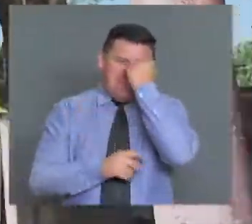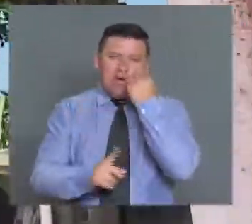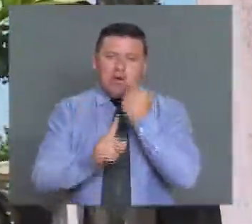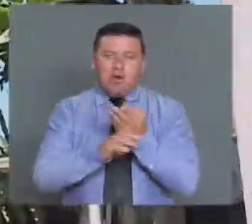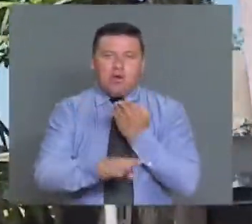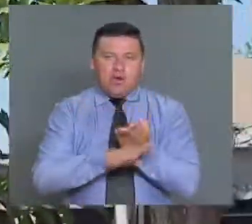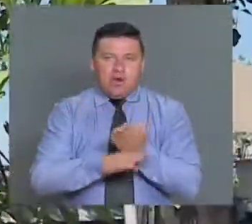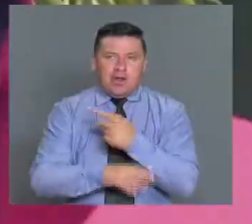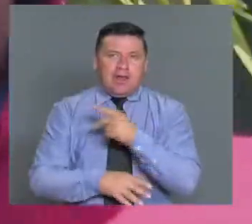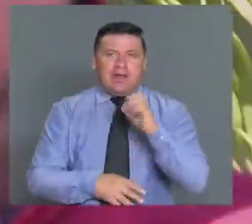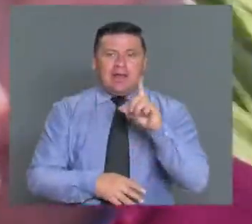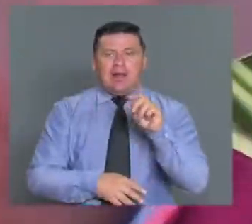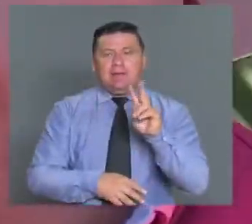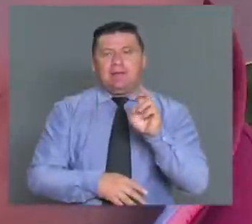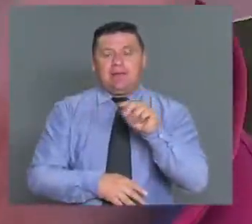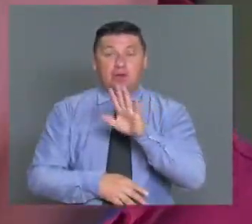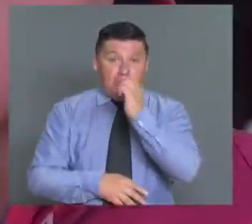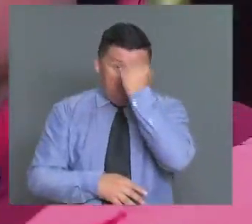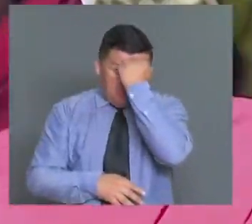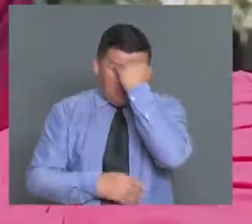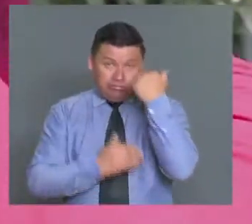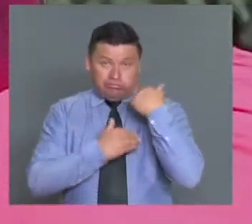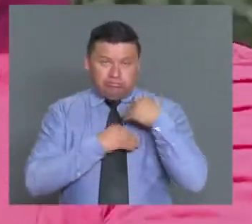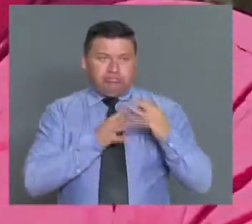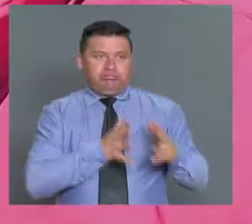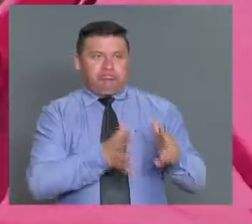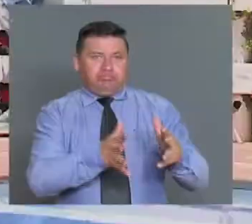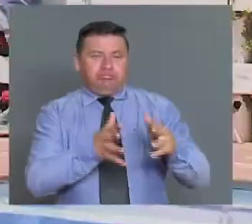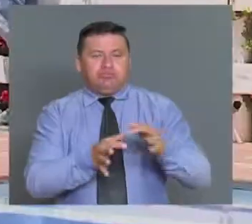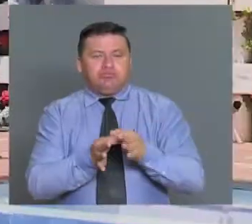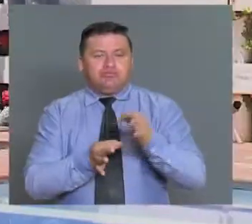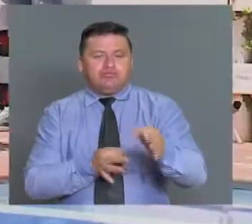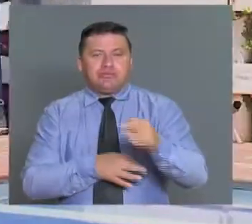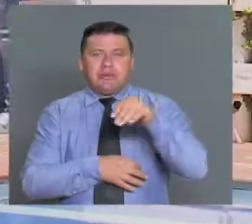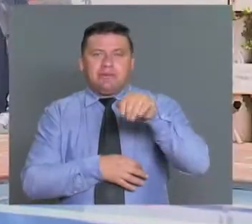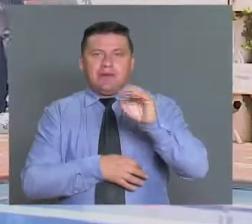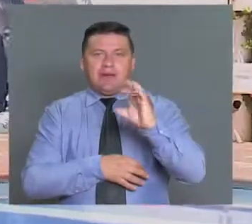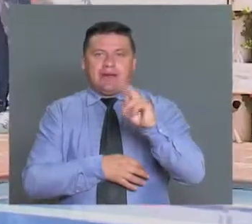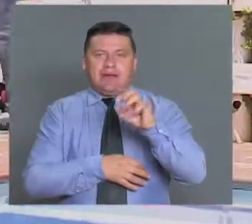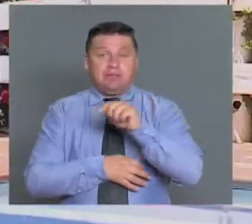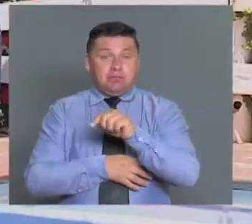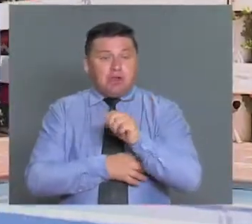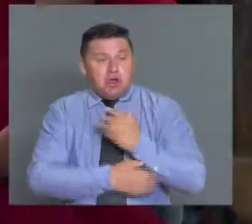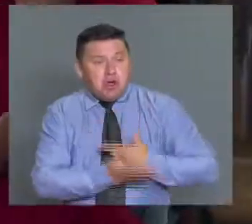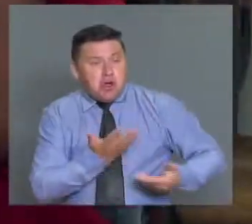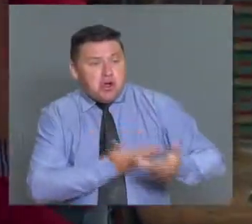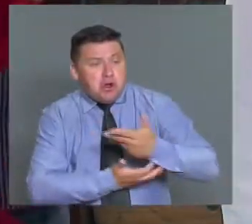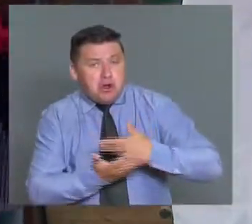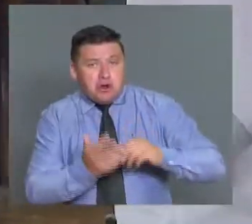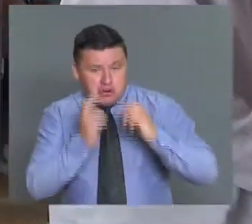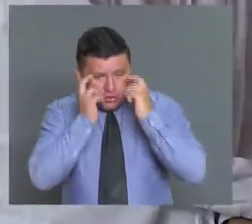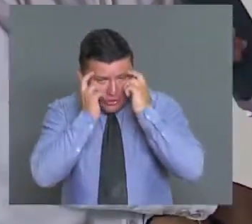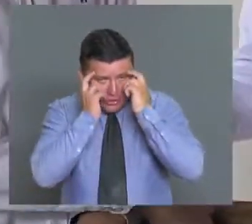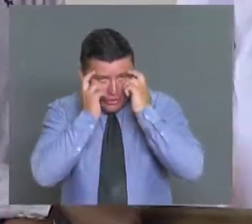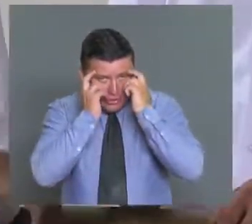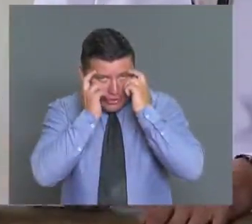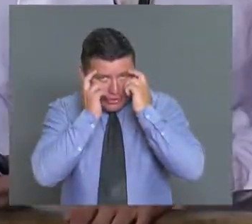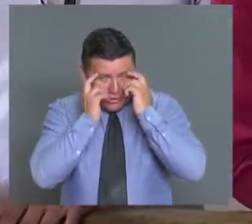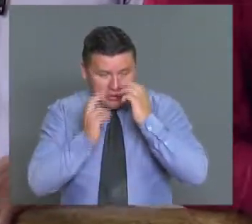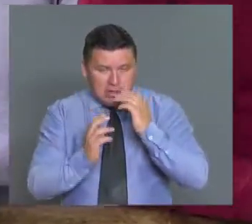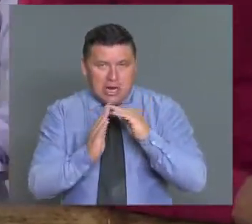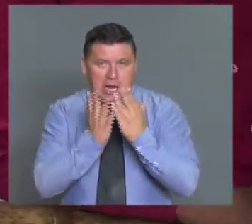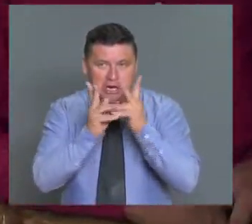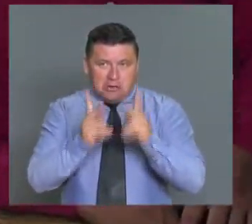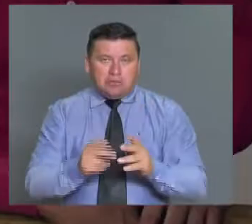propósitos de Kedin Garzón, docente de música tradicional en el municipio de La Macarena. Él ha compartido todo su conocimiento con sus